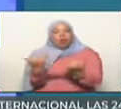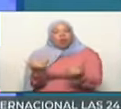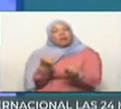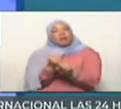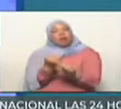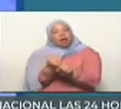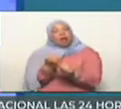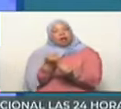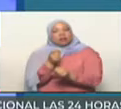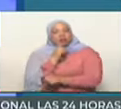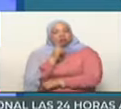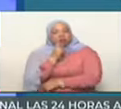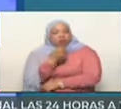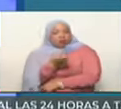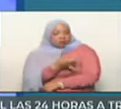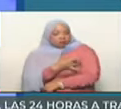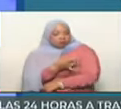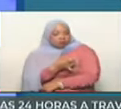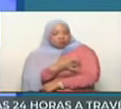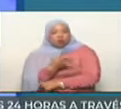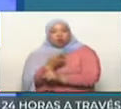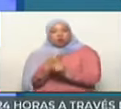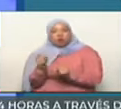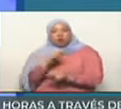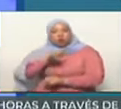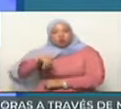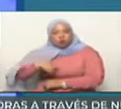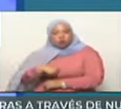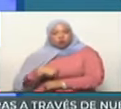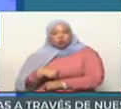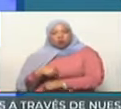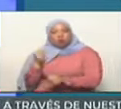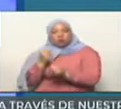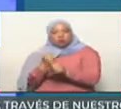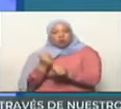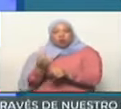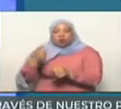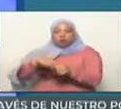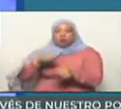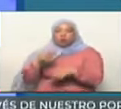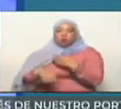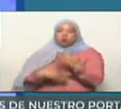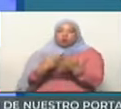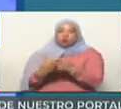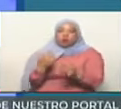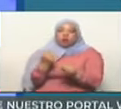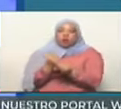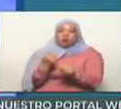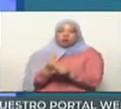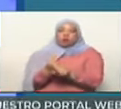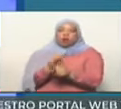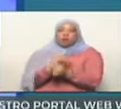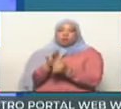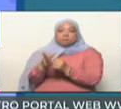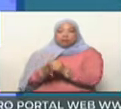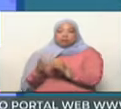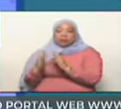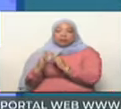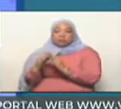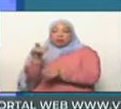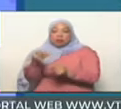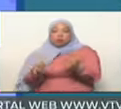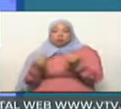bastante sensible para todos nosotros, porque estábamos entrando pues en la pandemia. Mas, sin